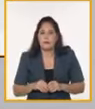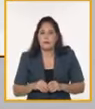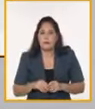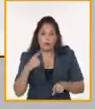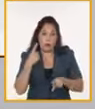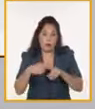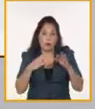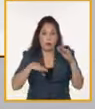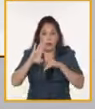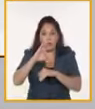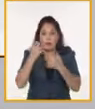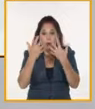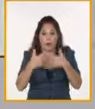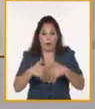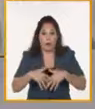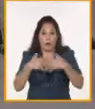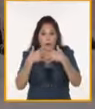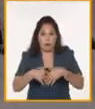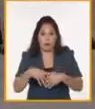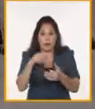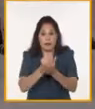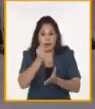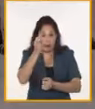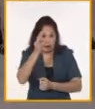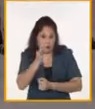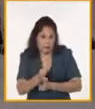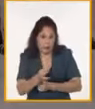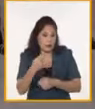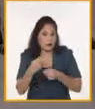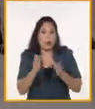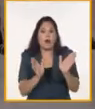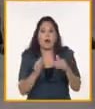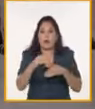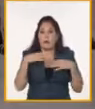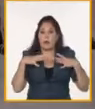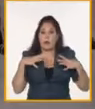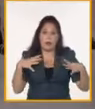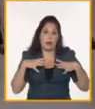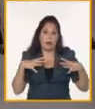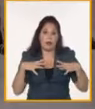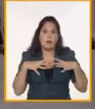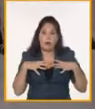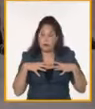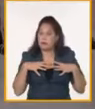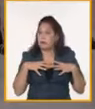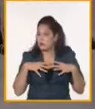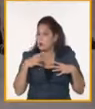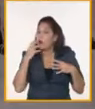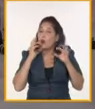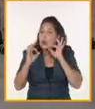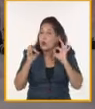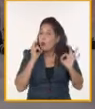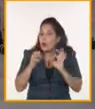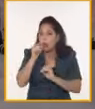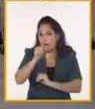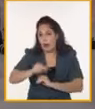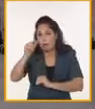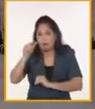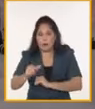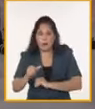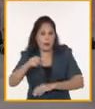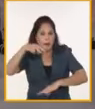del Ministerio de Industria porque es la certificación que se le hace a los equipos de recreación y eso tiene que ver con la vida y con la seguridad de las personas que utilizan